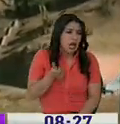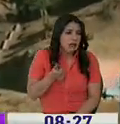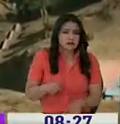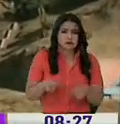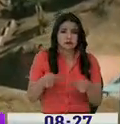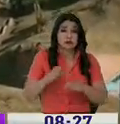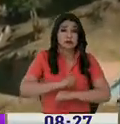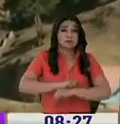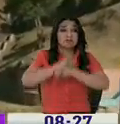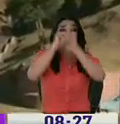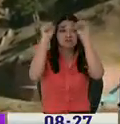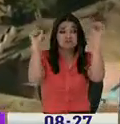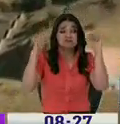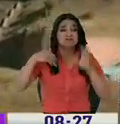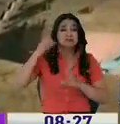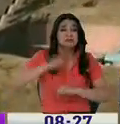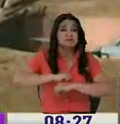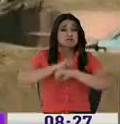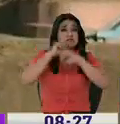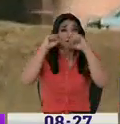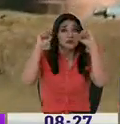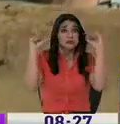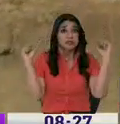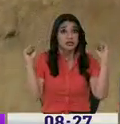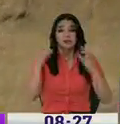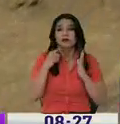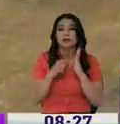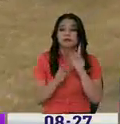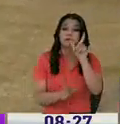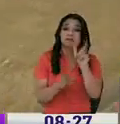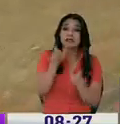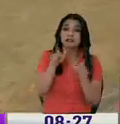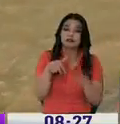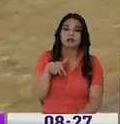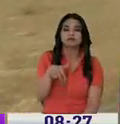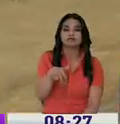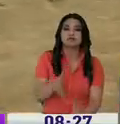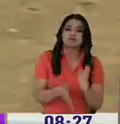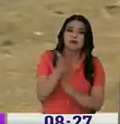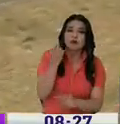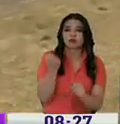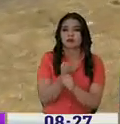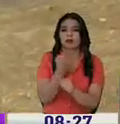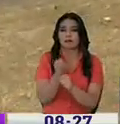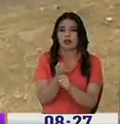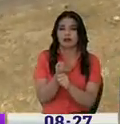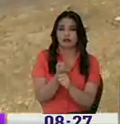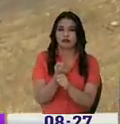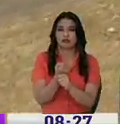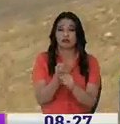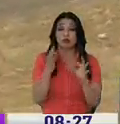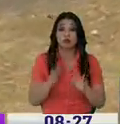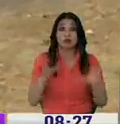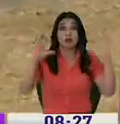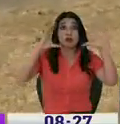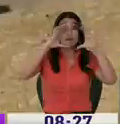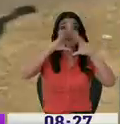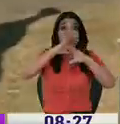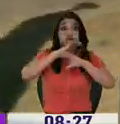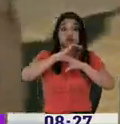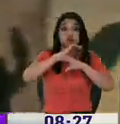madrugadas especialmente que bajan las personas bajan a sus trabajos y como está obscuro han venido